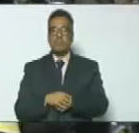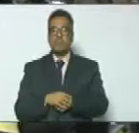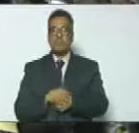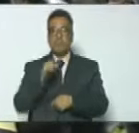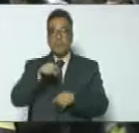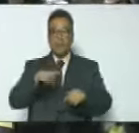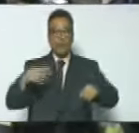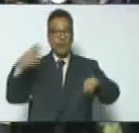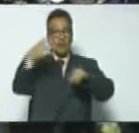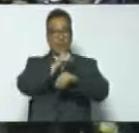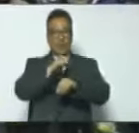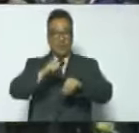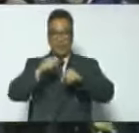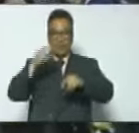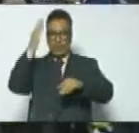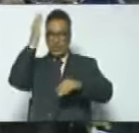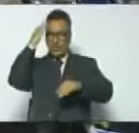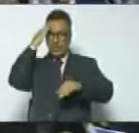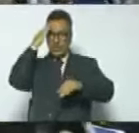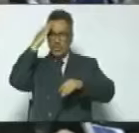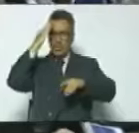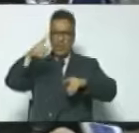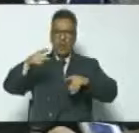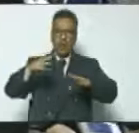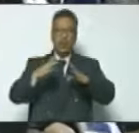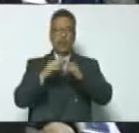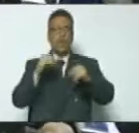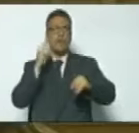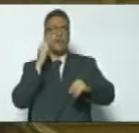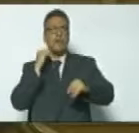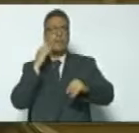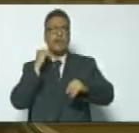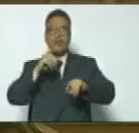quien logró con su sabiduría, su experiencia,